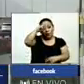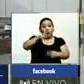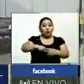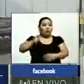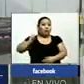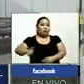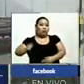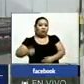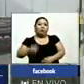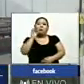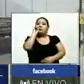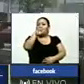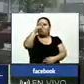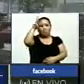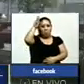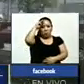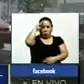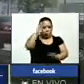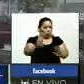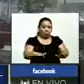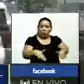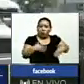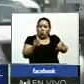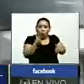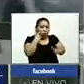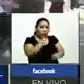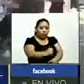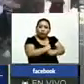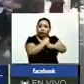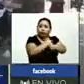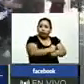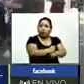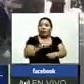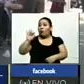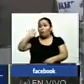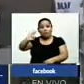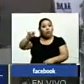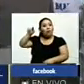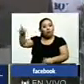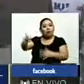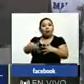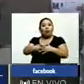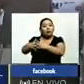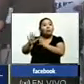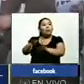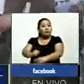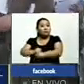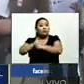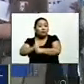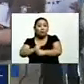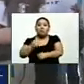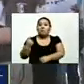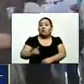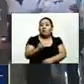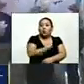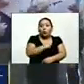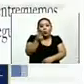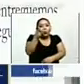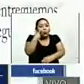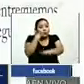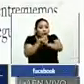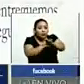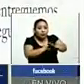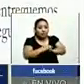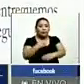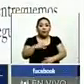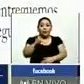juez señaló que México no tiene un sistema de asilo tan sólido como el de Estados Unidos para garantizar a las personas un refugio seguro.